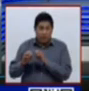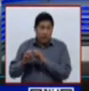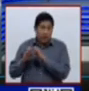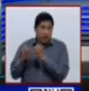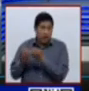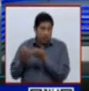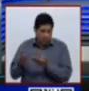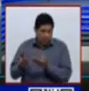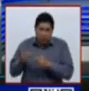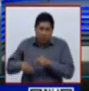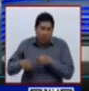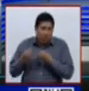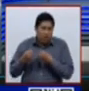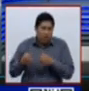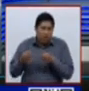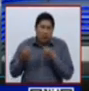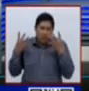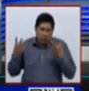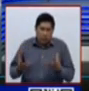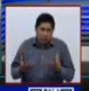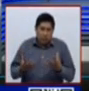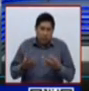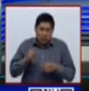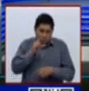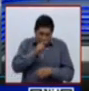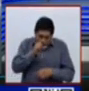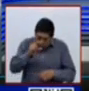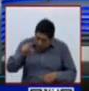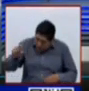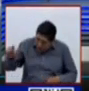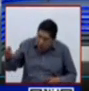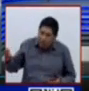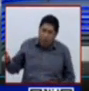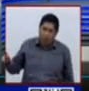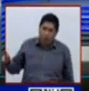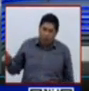Está, ¿no? Porque no puede vender tantas entradas así, ¿no? Talonarios. Exactamente. Bueno, vamos a hablar de lo deportivo.